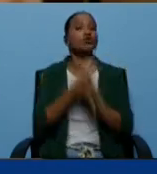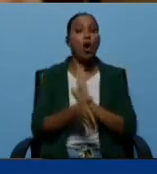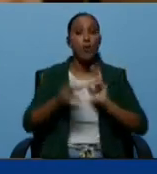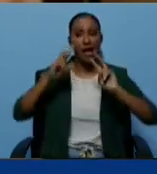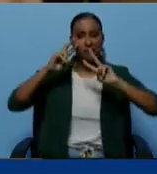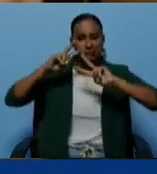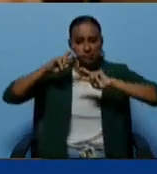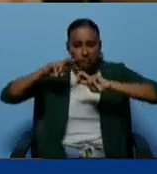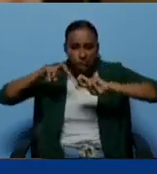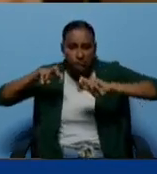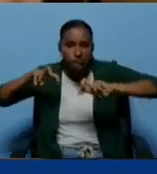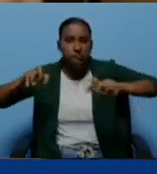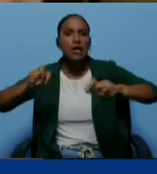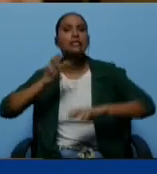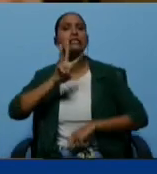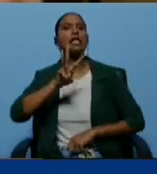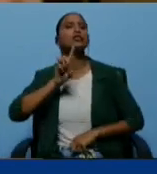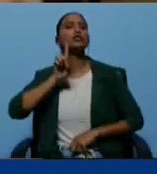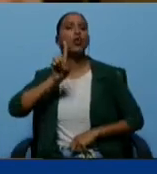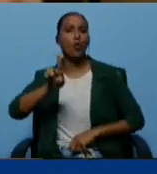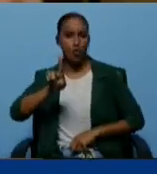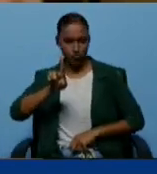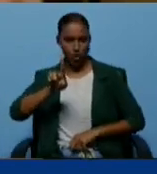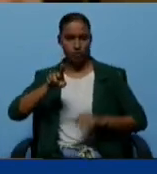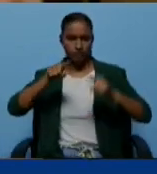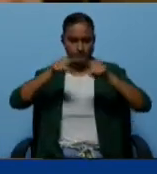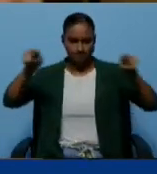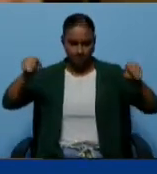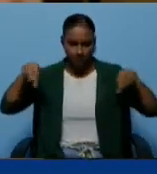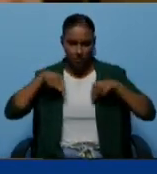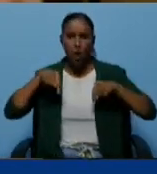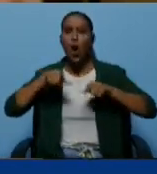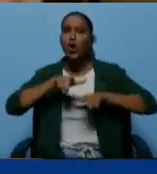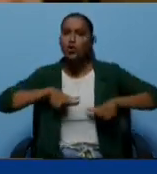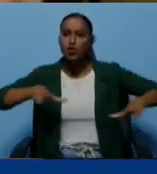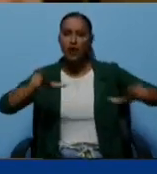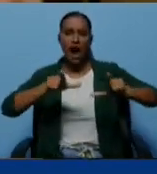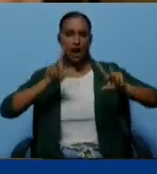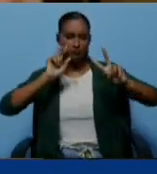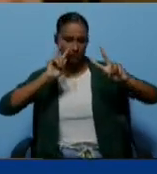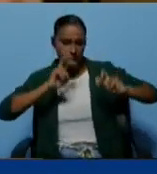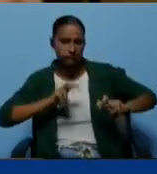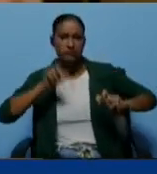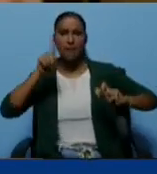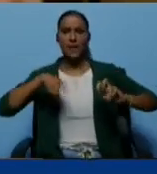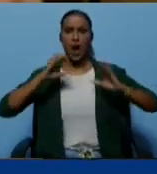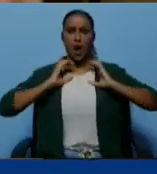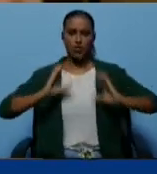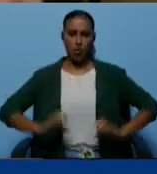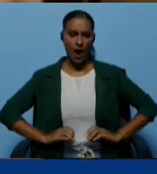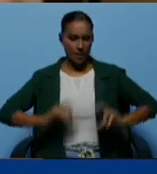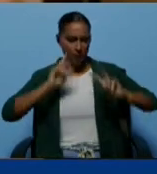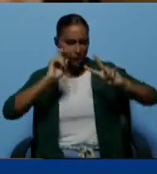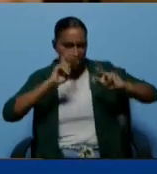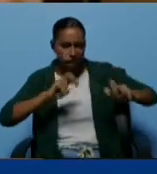incluyen inspección técnica del sitio del suceso, inspección técnica del cadáver, entrevista,